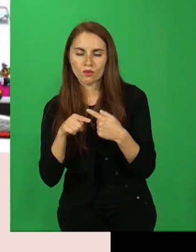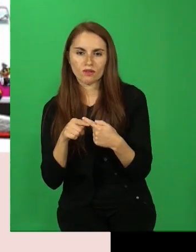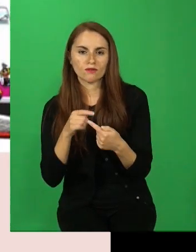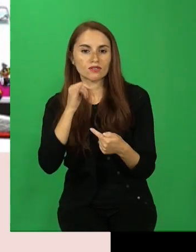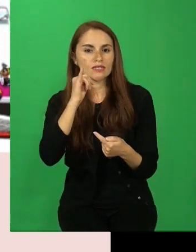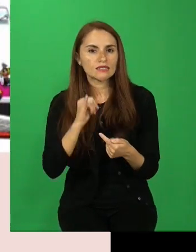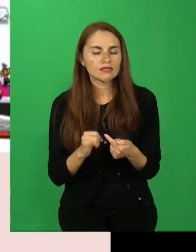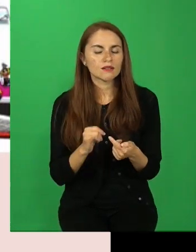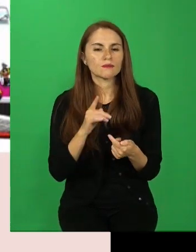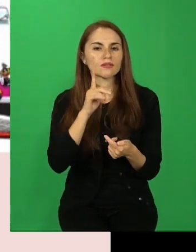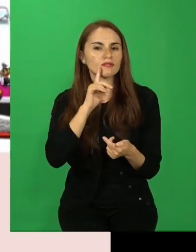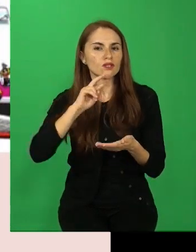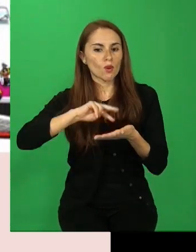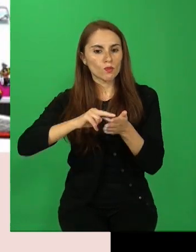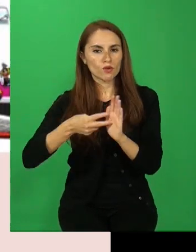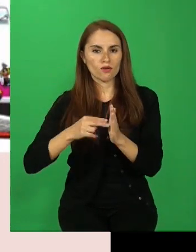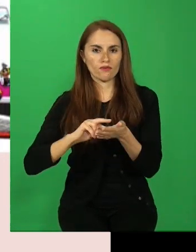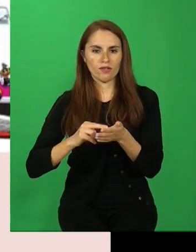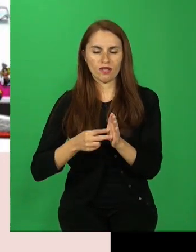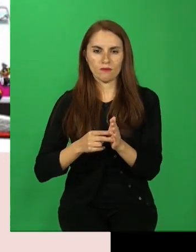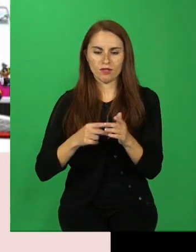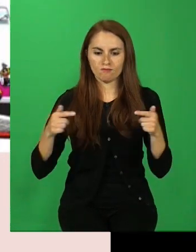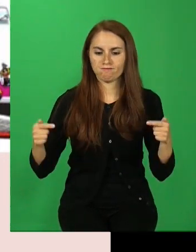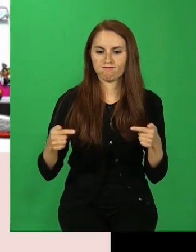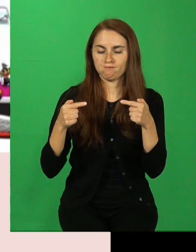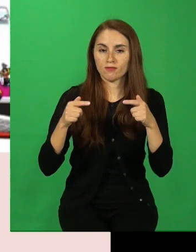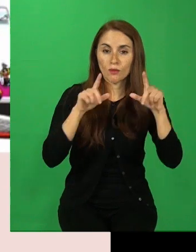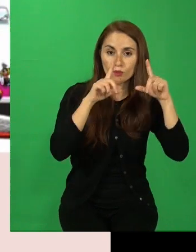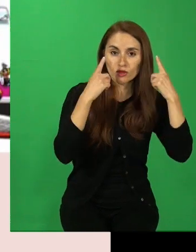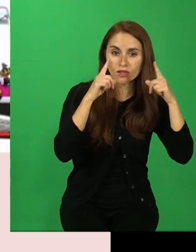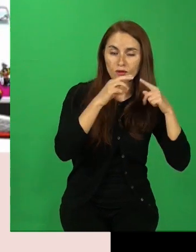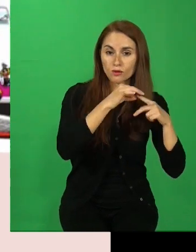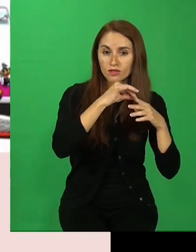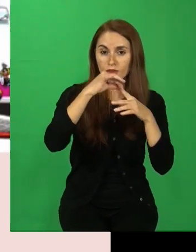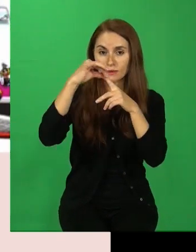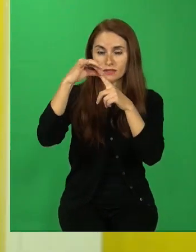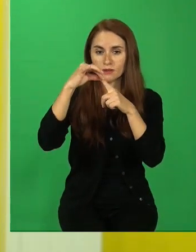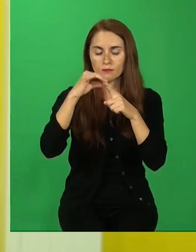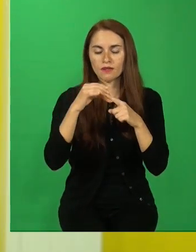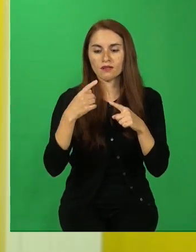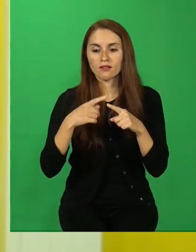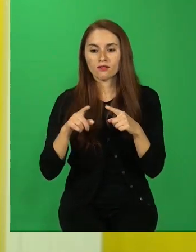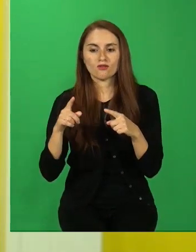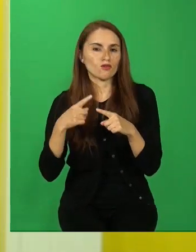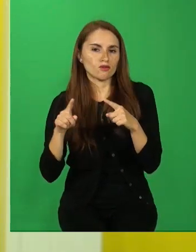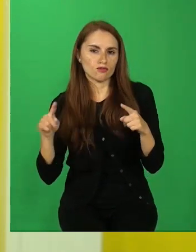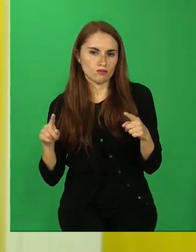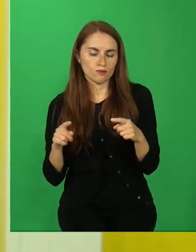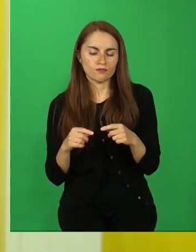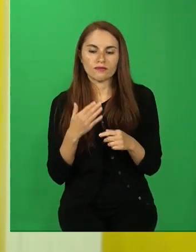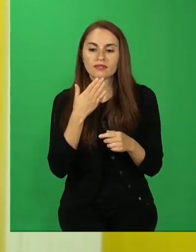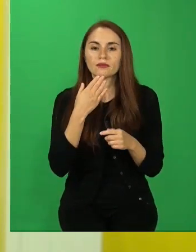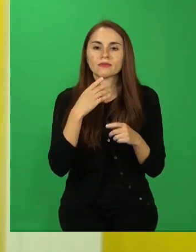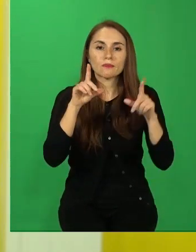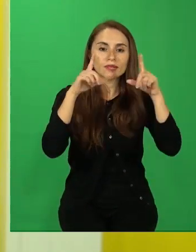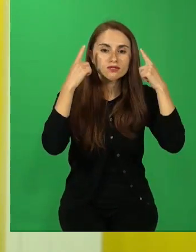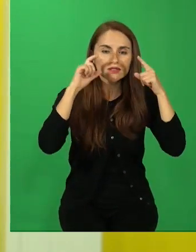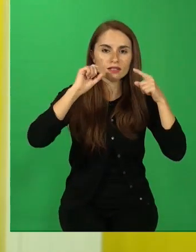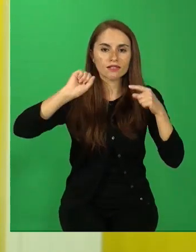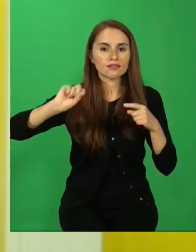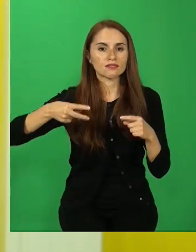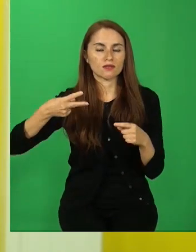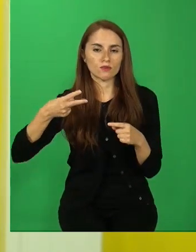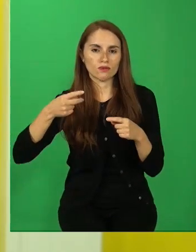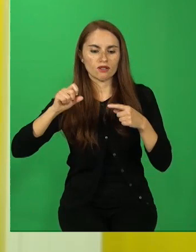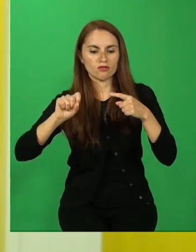un conflicto, que es el problema que enfrenta el protagonista de esta narración. Van a estar los personajes, que los personajes